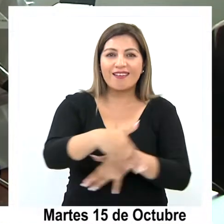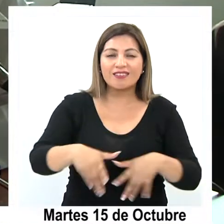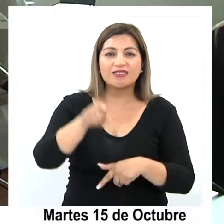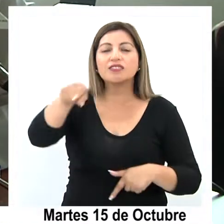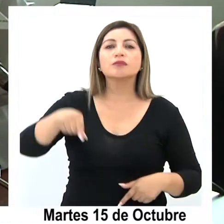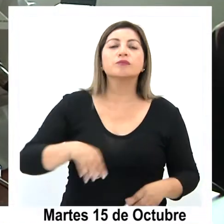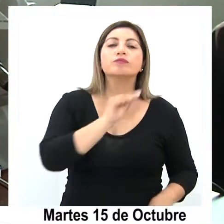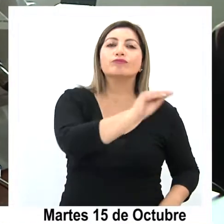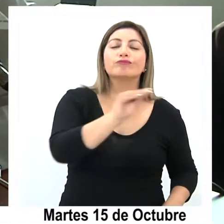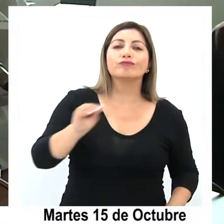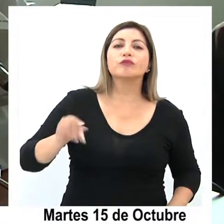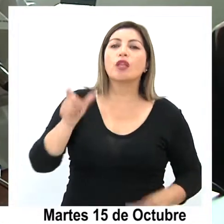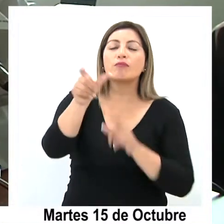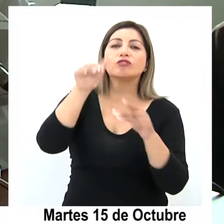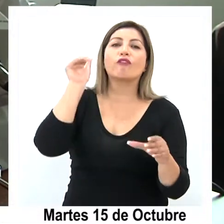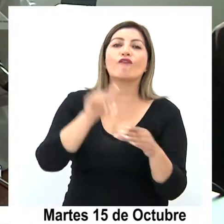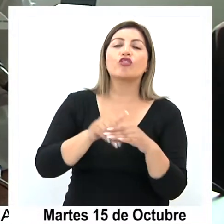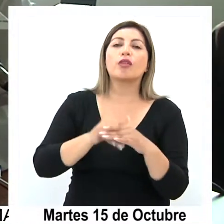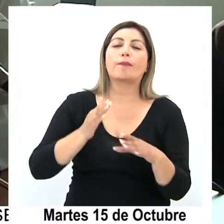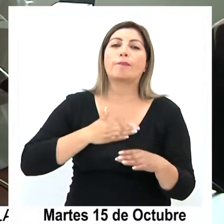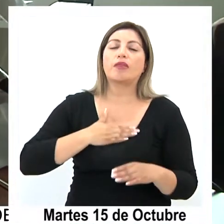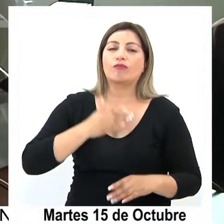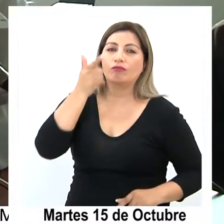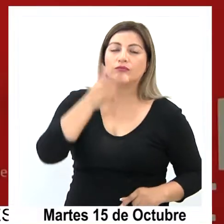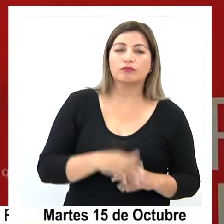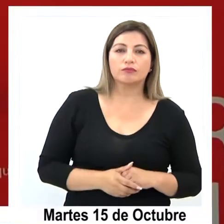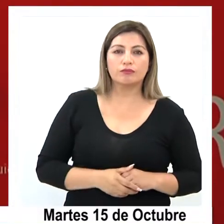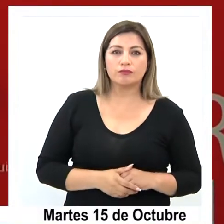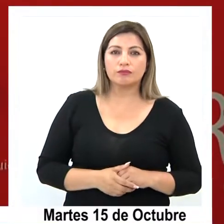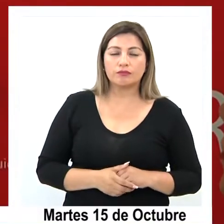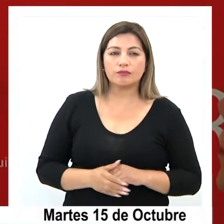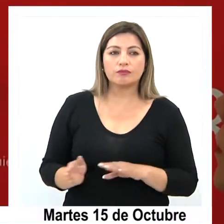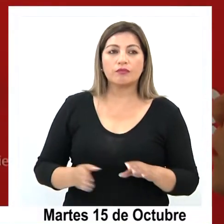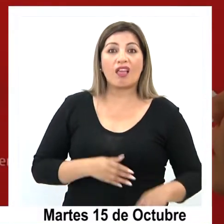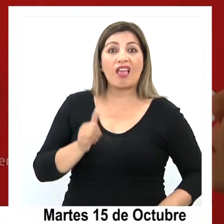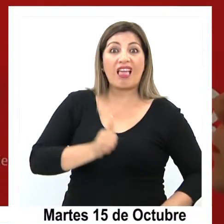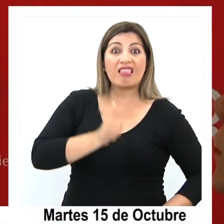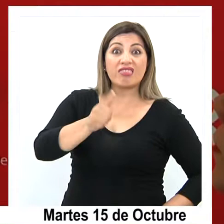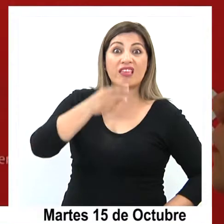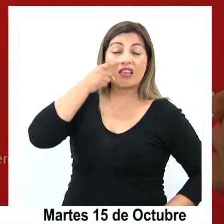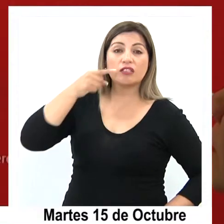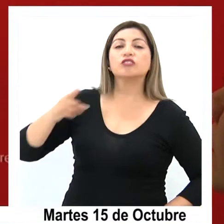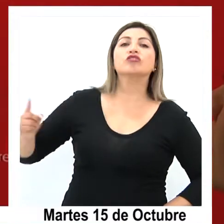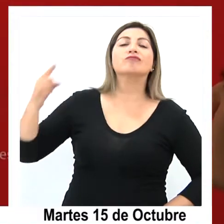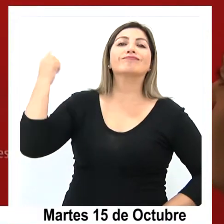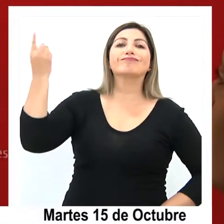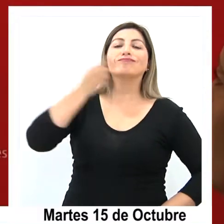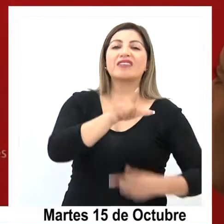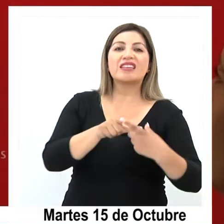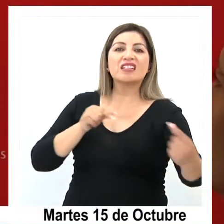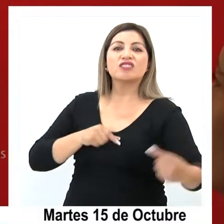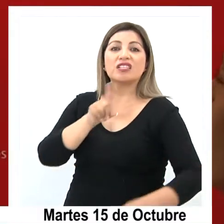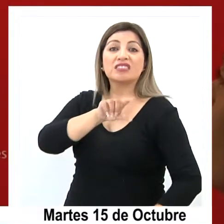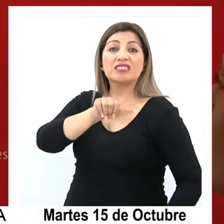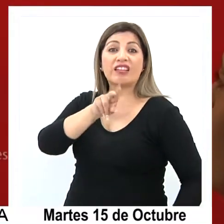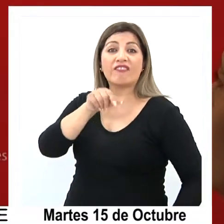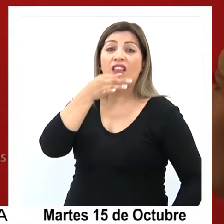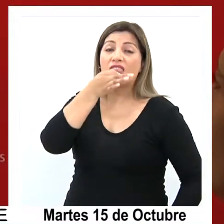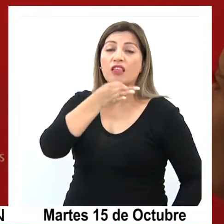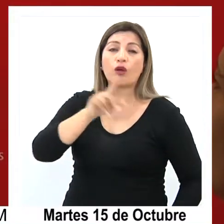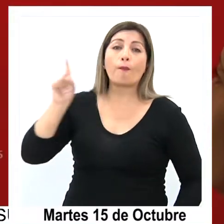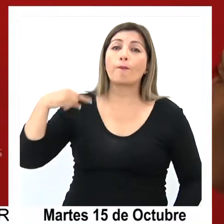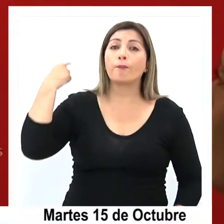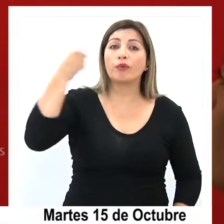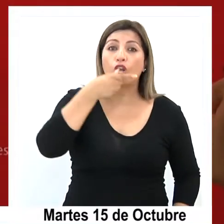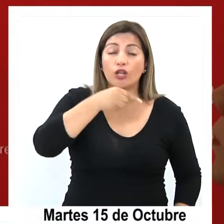llamando a los electores a votar por ellos o por sus candidatos. El director nacional del CERVEL informó además que